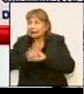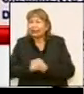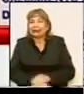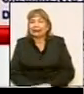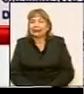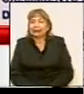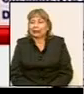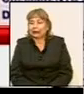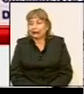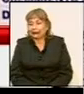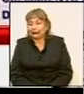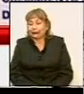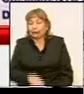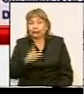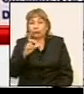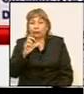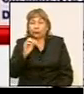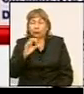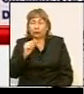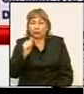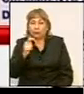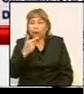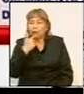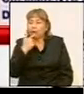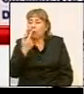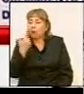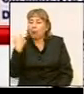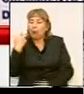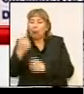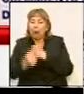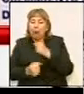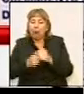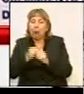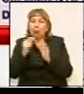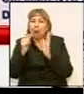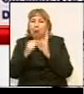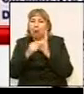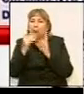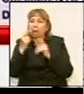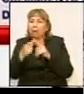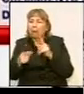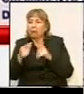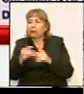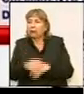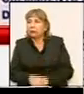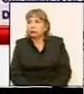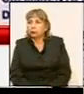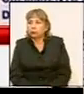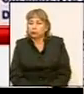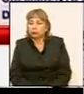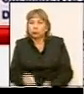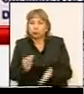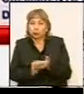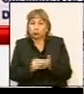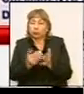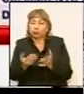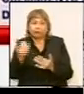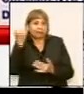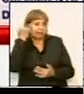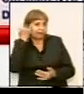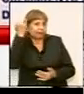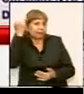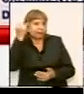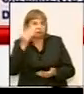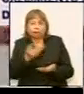en la economía local. El año pasado, medio punto, para este año esperamos una contribución un poquito más. La idea,